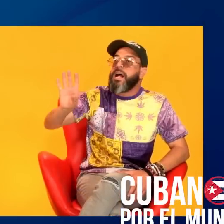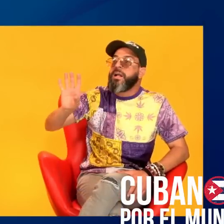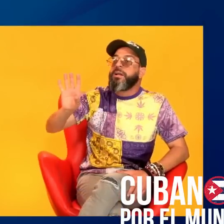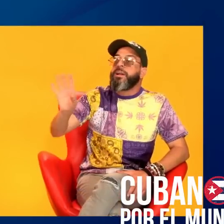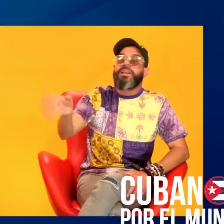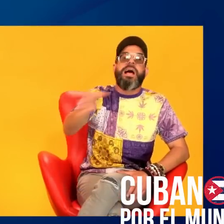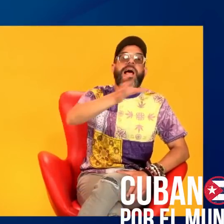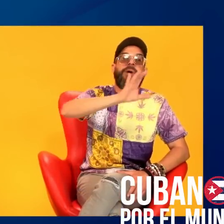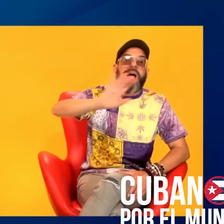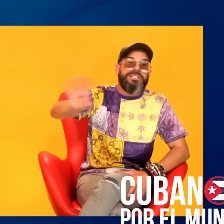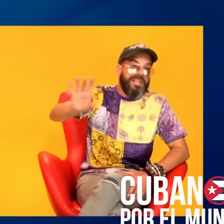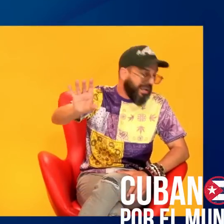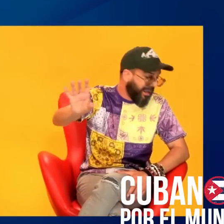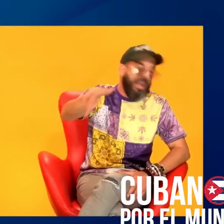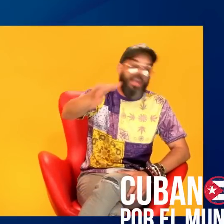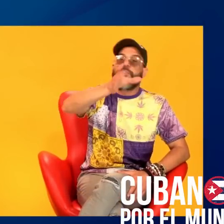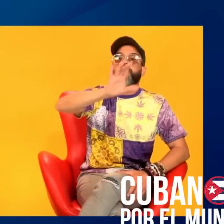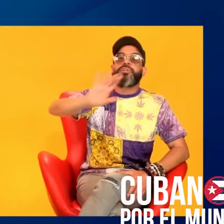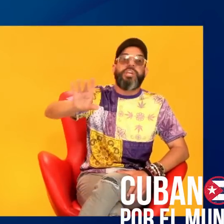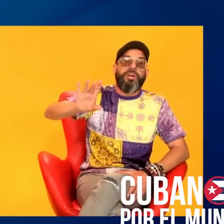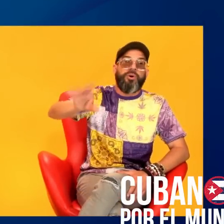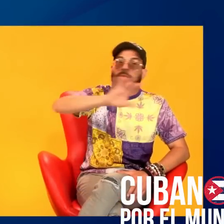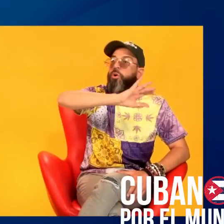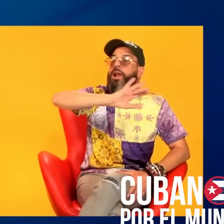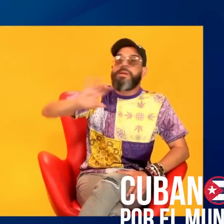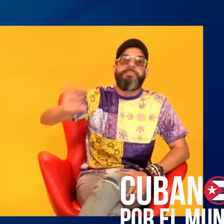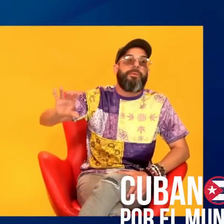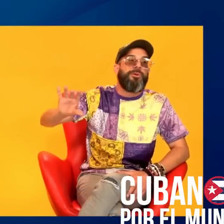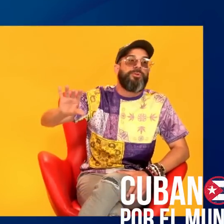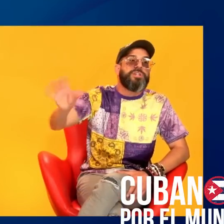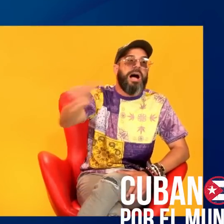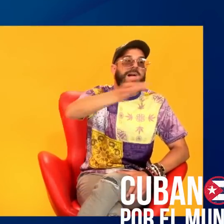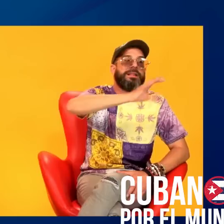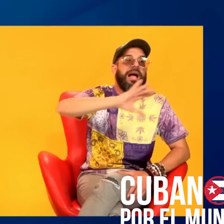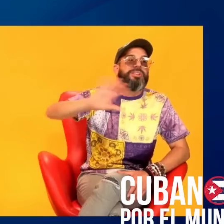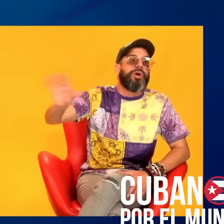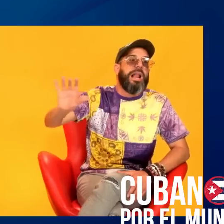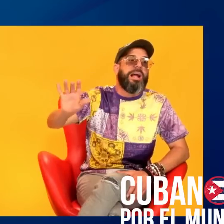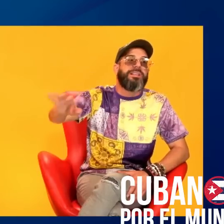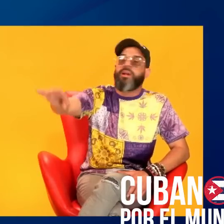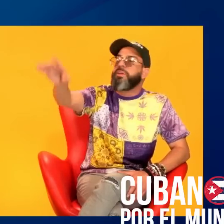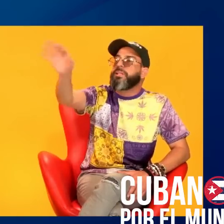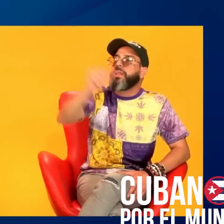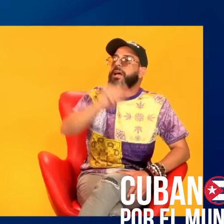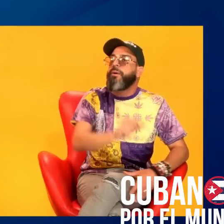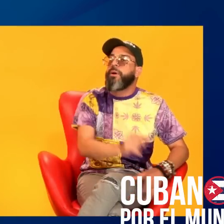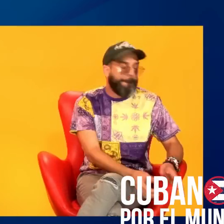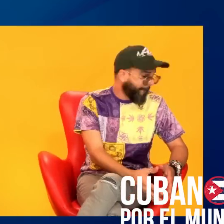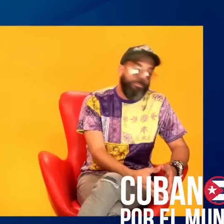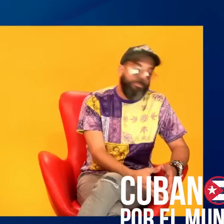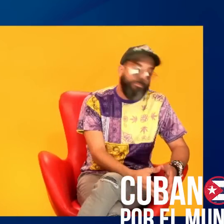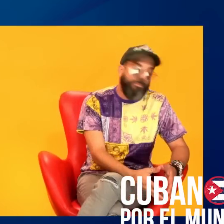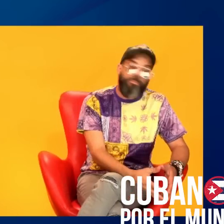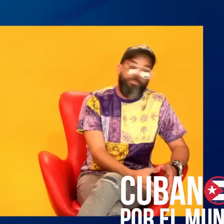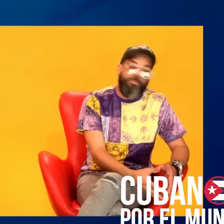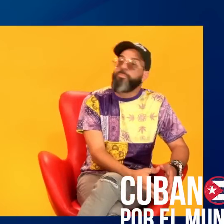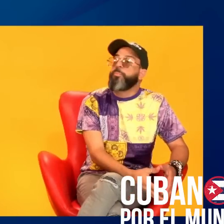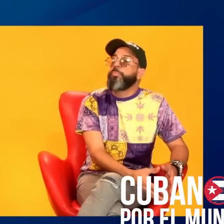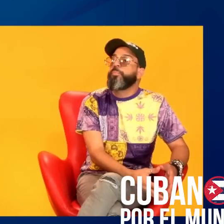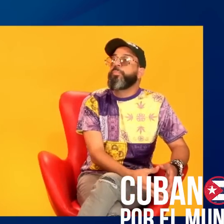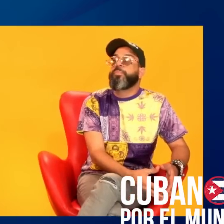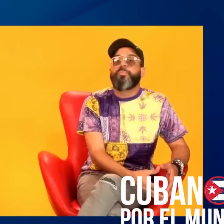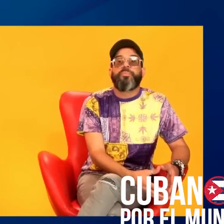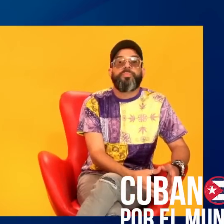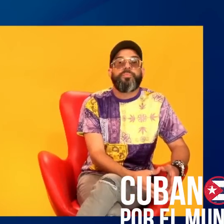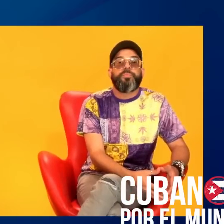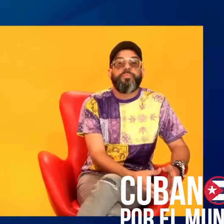Adelita ni a lavarse el fotingo. Con la misma blusa da todas las entrevistas. Deja ver. Bueno, nos encontramos acá en la Cumbre